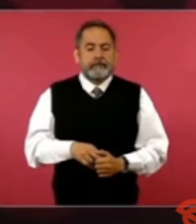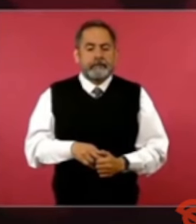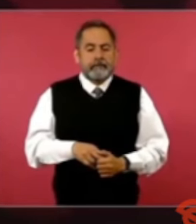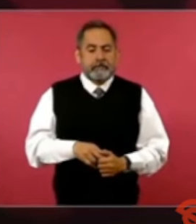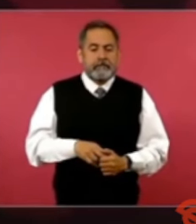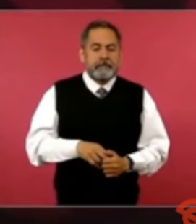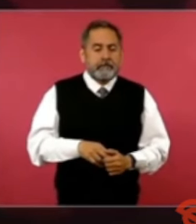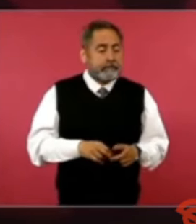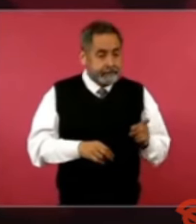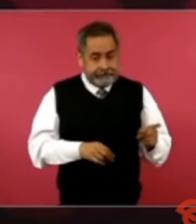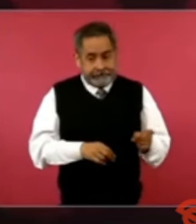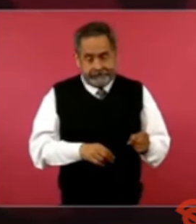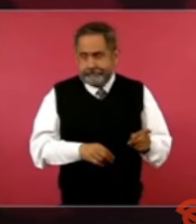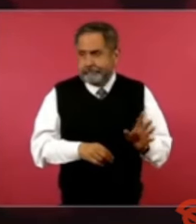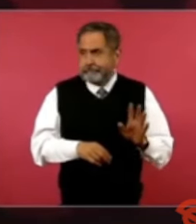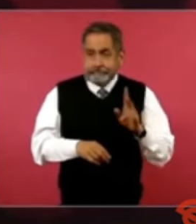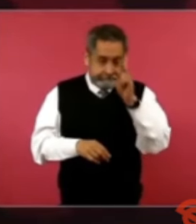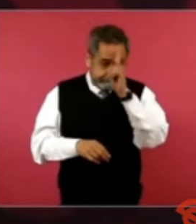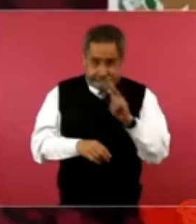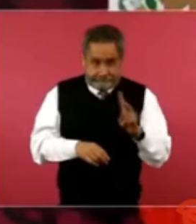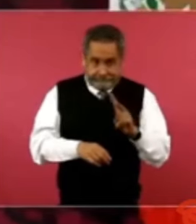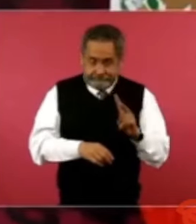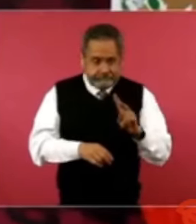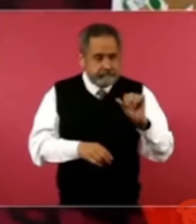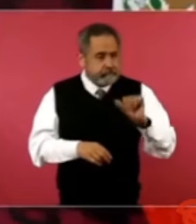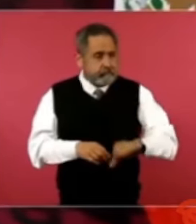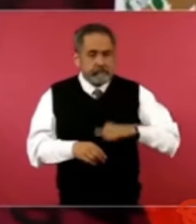lo más